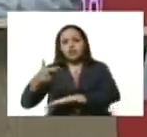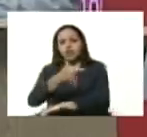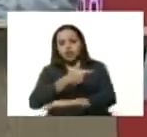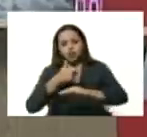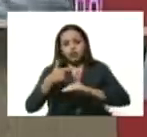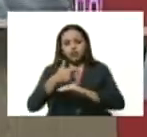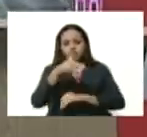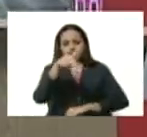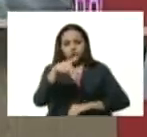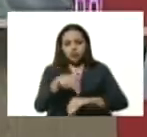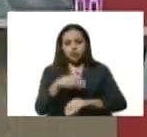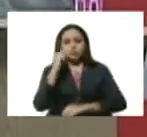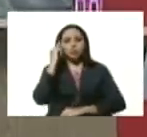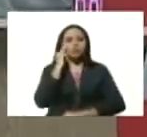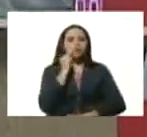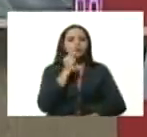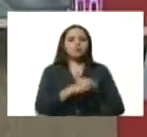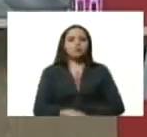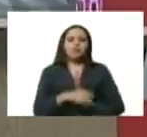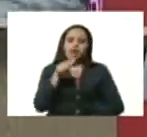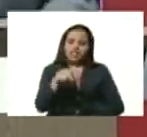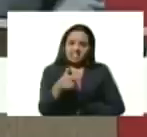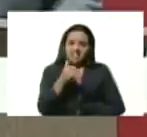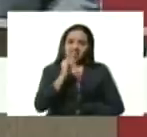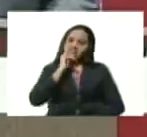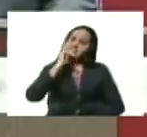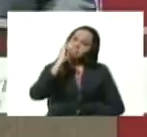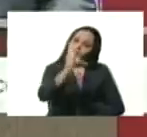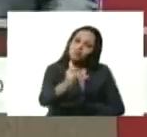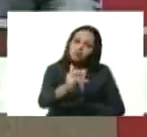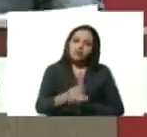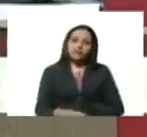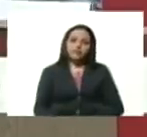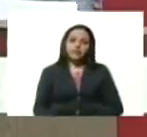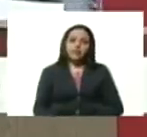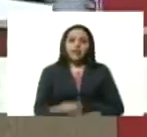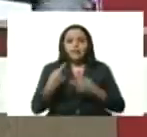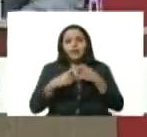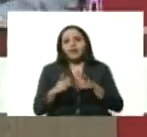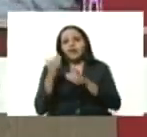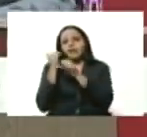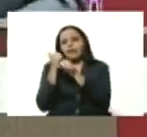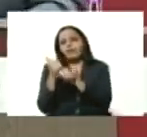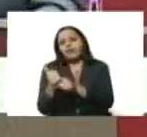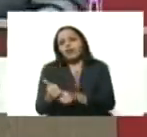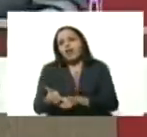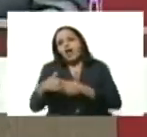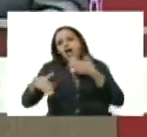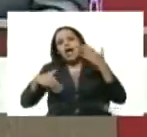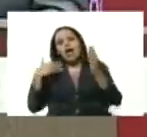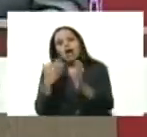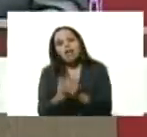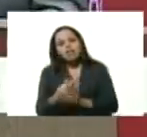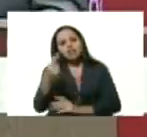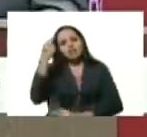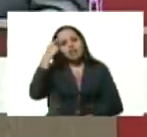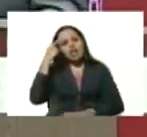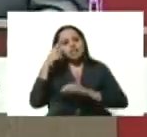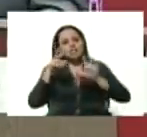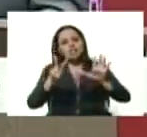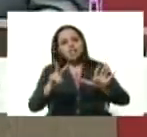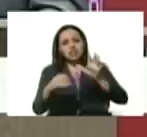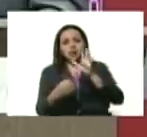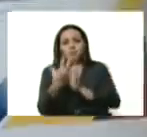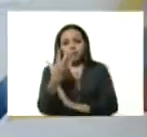del gobierno bolivariano. Aquí lo denunciamos, claro, hubo que esperar a que el día 7 de mayo,